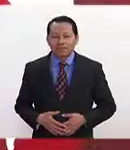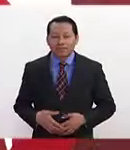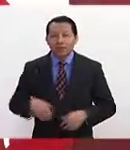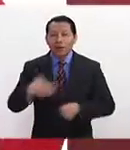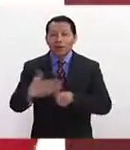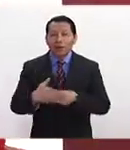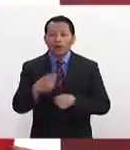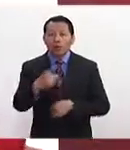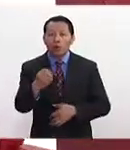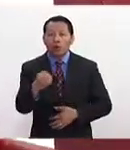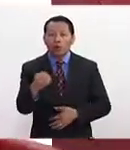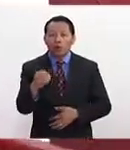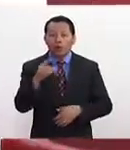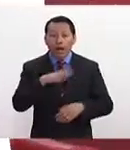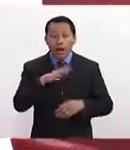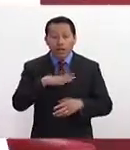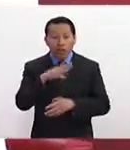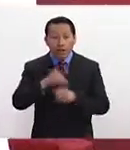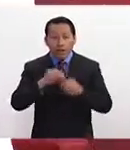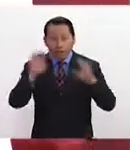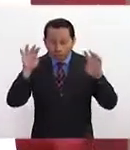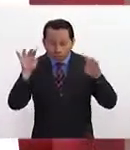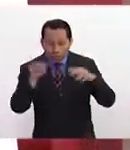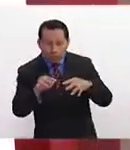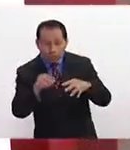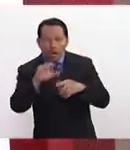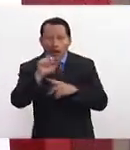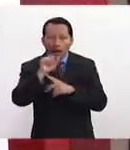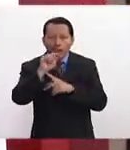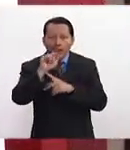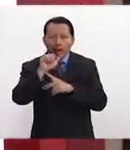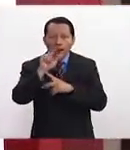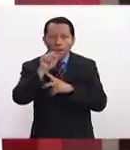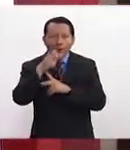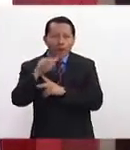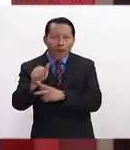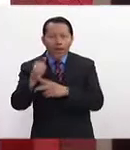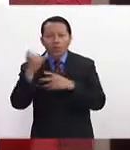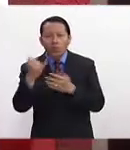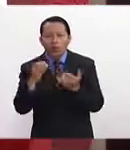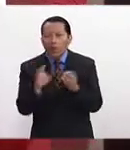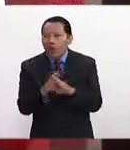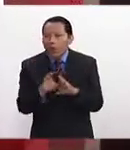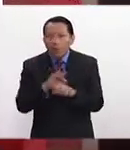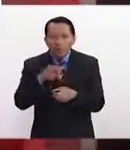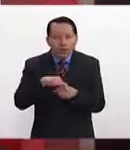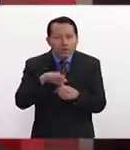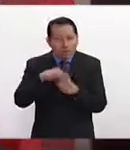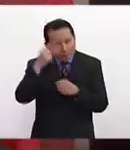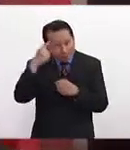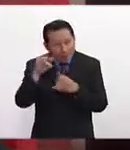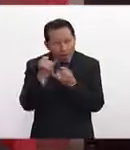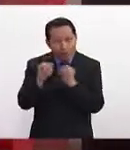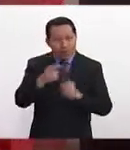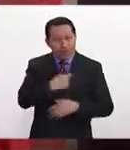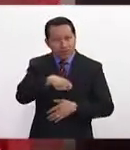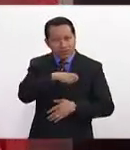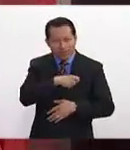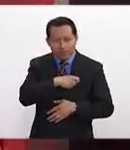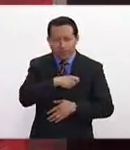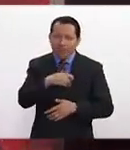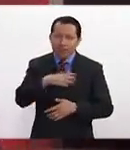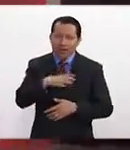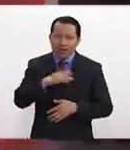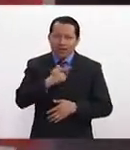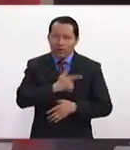El próximo 1 de octubre los ojos del mundo van a estar puestos en Cataluña y el resultado del referendo independentista. Y está aquí, nos da muchísimo gusto